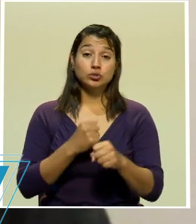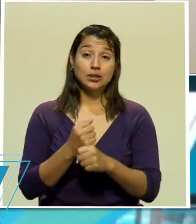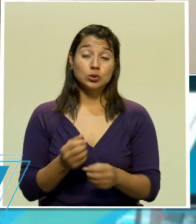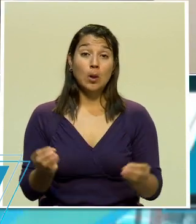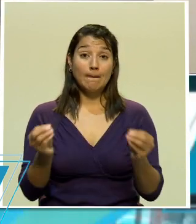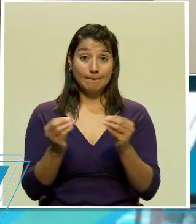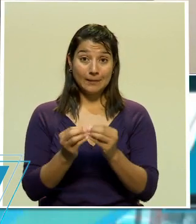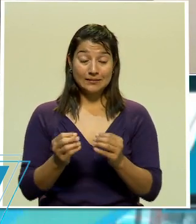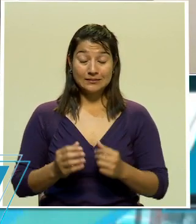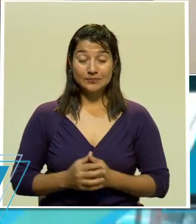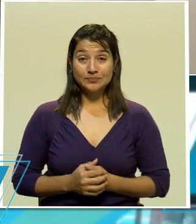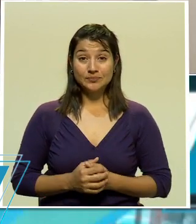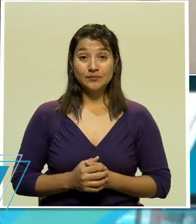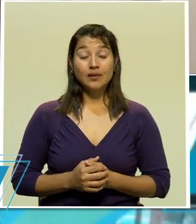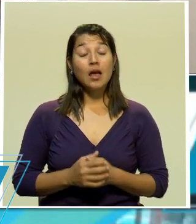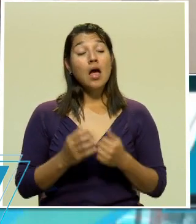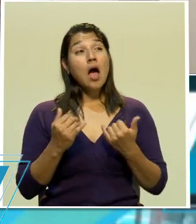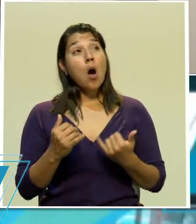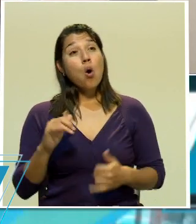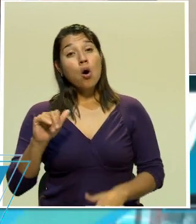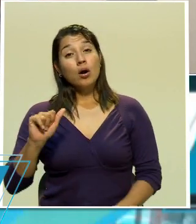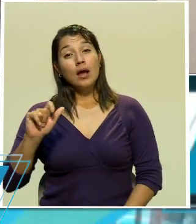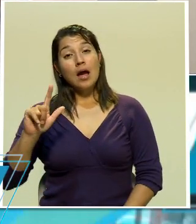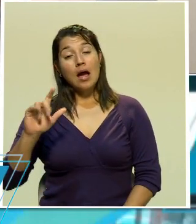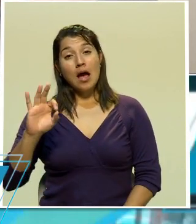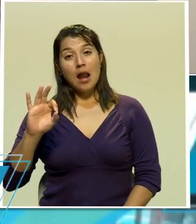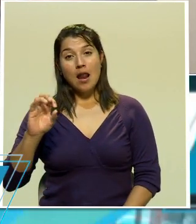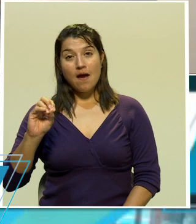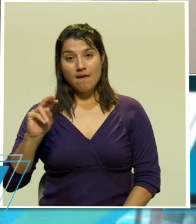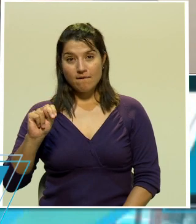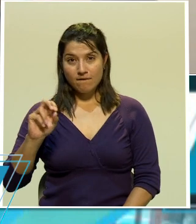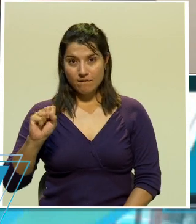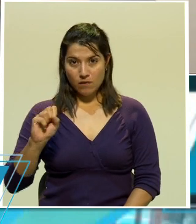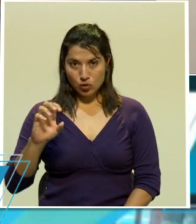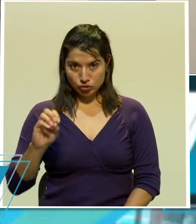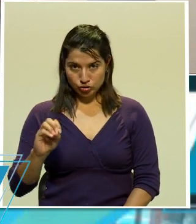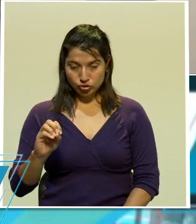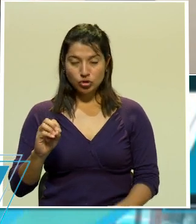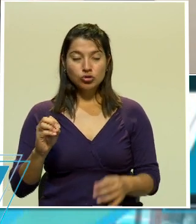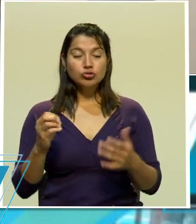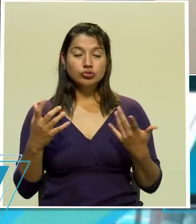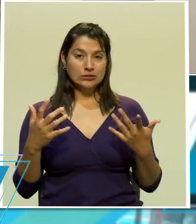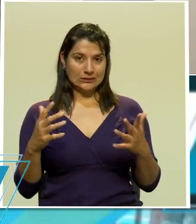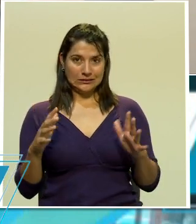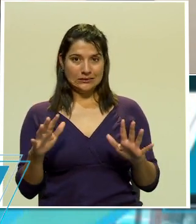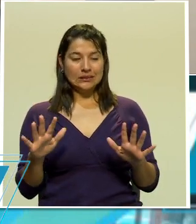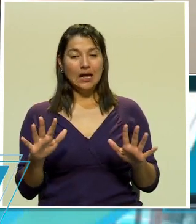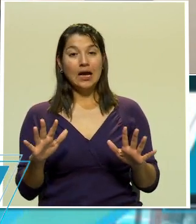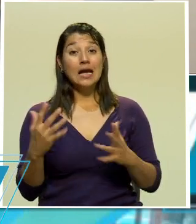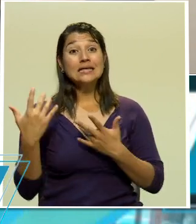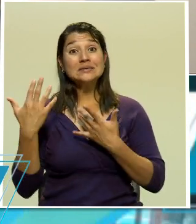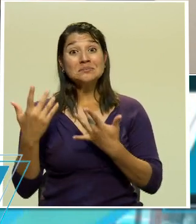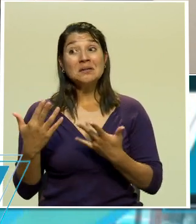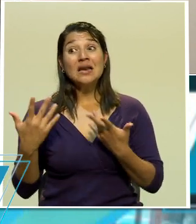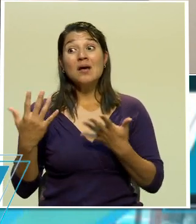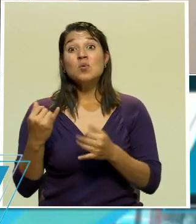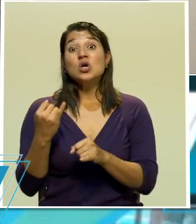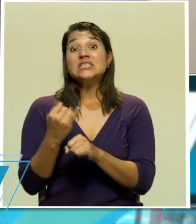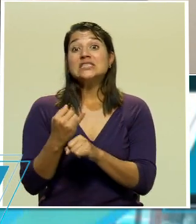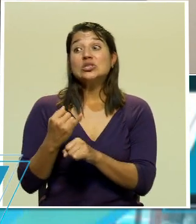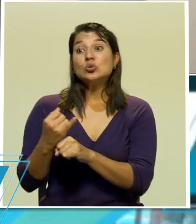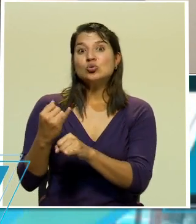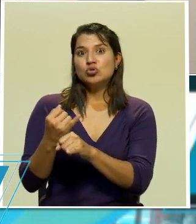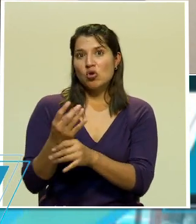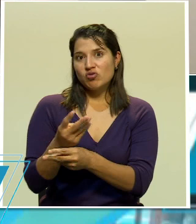Ahora quizás, Alfonso, uno de los grandes, ya pasando la etapa, esperando que la institucionalidad